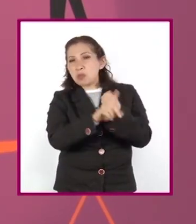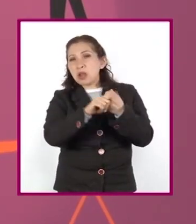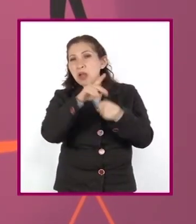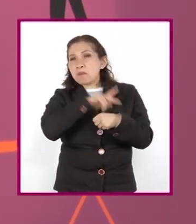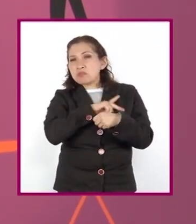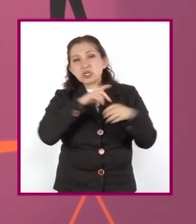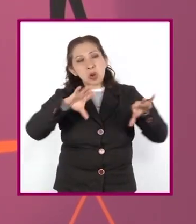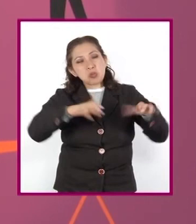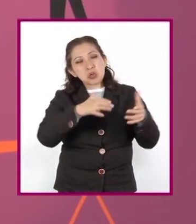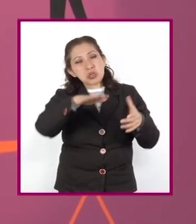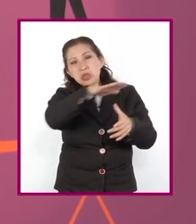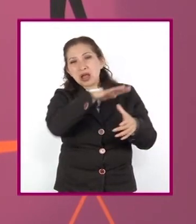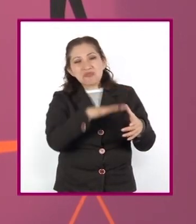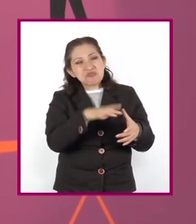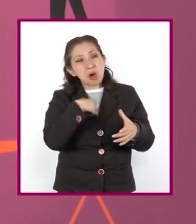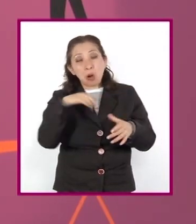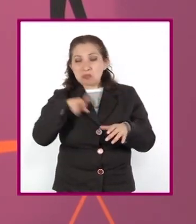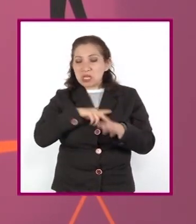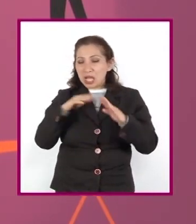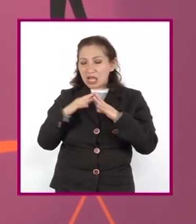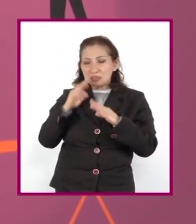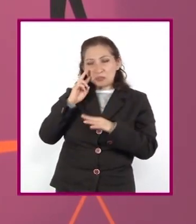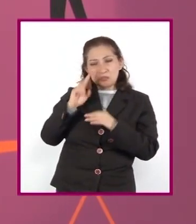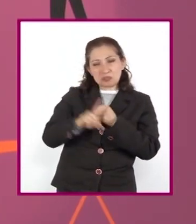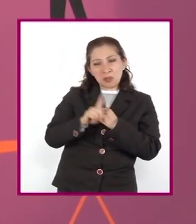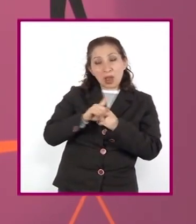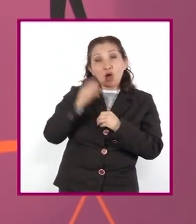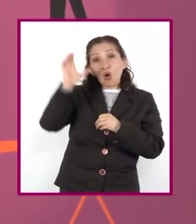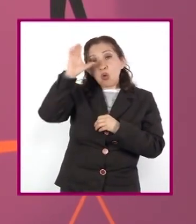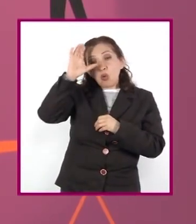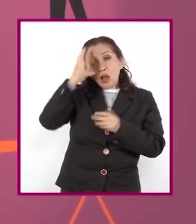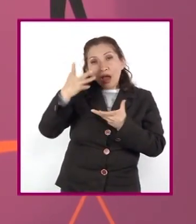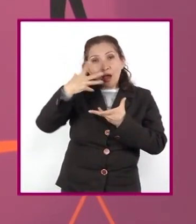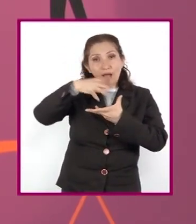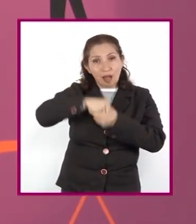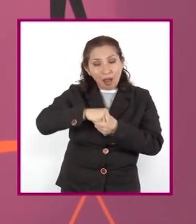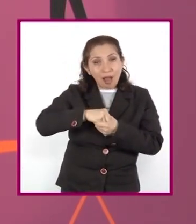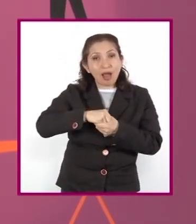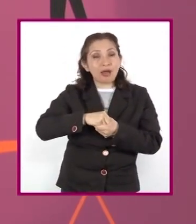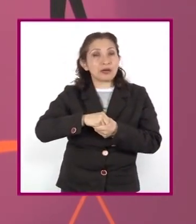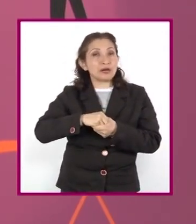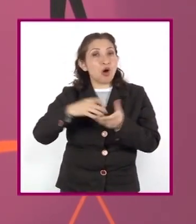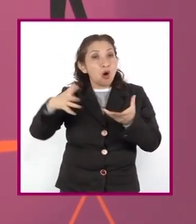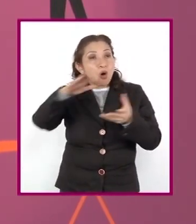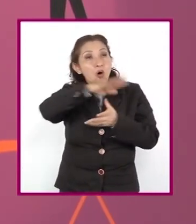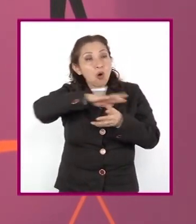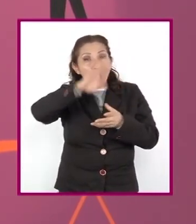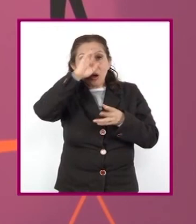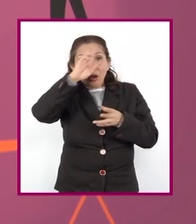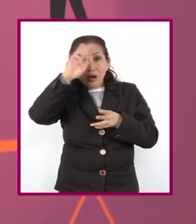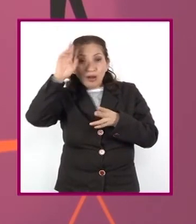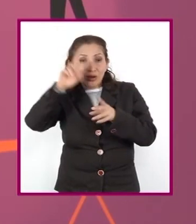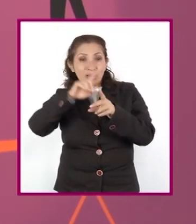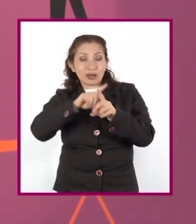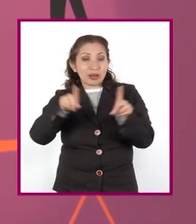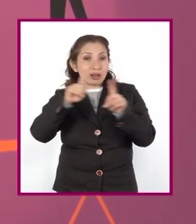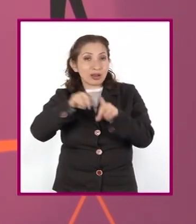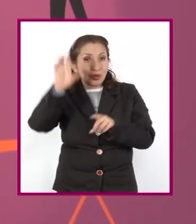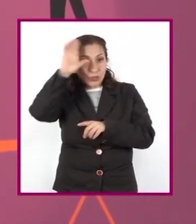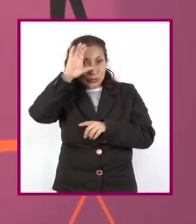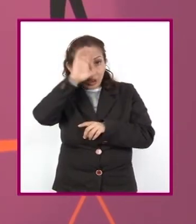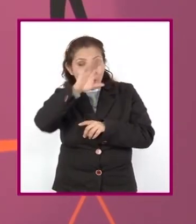sus espacios de convivencia, relacionada con la cultura incluyente e intercultural, que